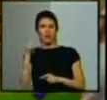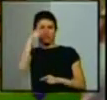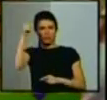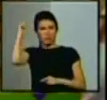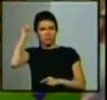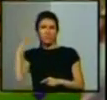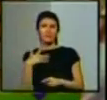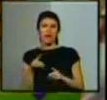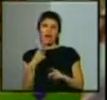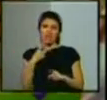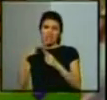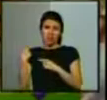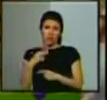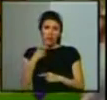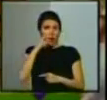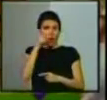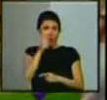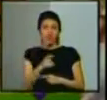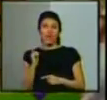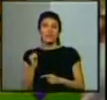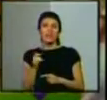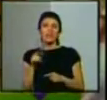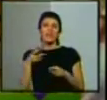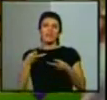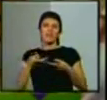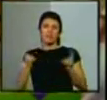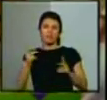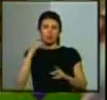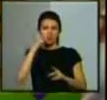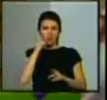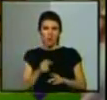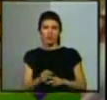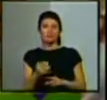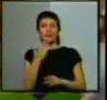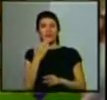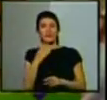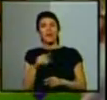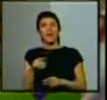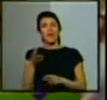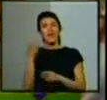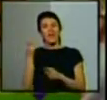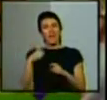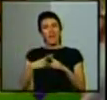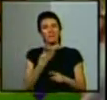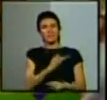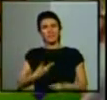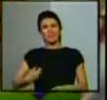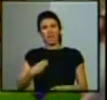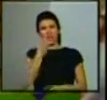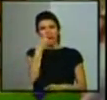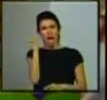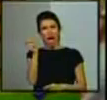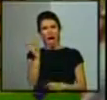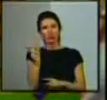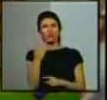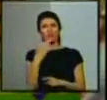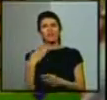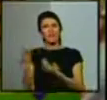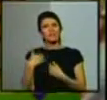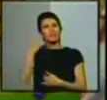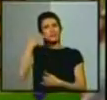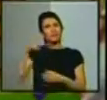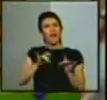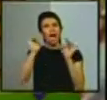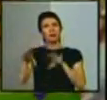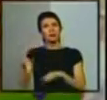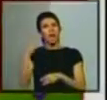los derechos humanos. Parte de esa historia la conoce el expresidente Ricardo Lagos, que nos recibe telefónicamente a esta hora desde Australia. Buenas noches,